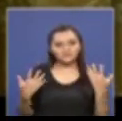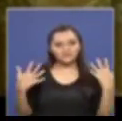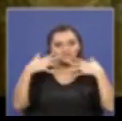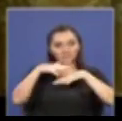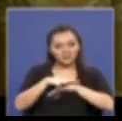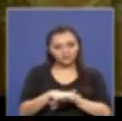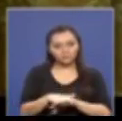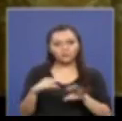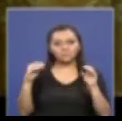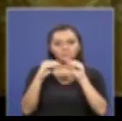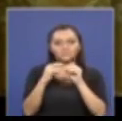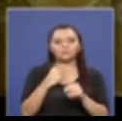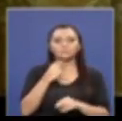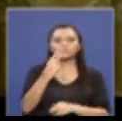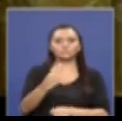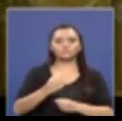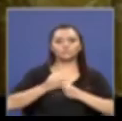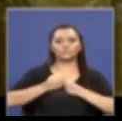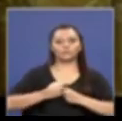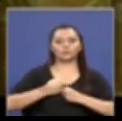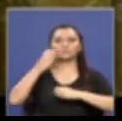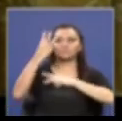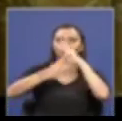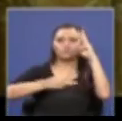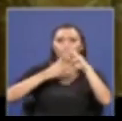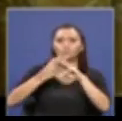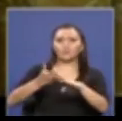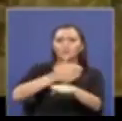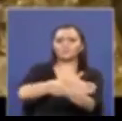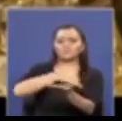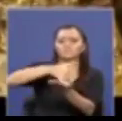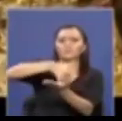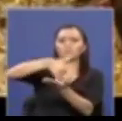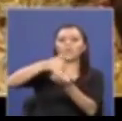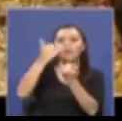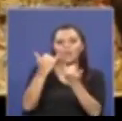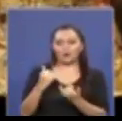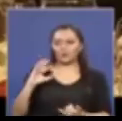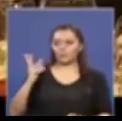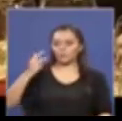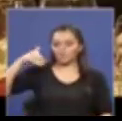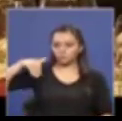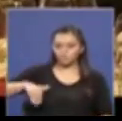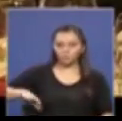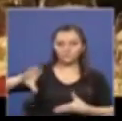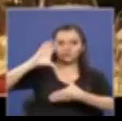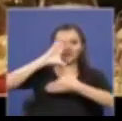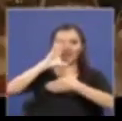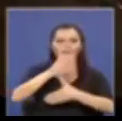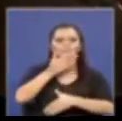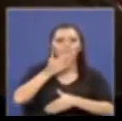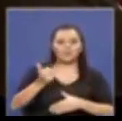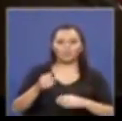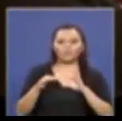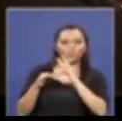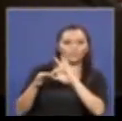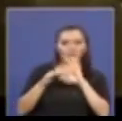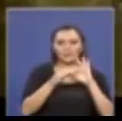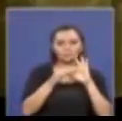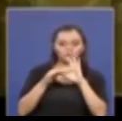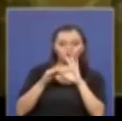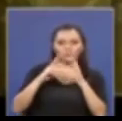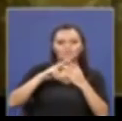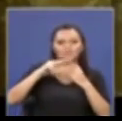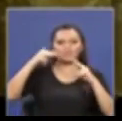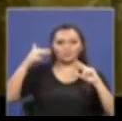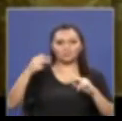integrada y con una voz más potente antes del mundo a través de UNASUR y CELAC. Creemos que los esquemas de cooperación e integración